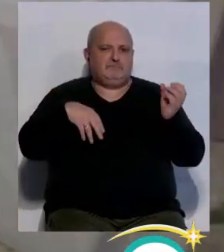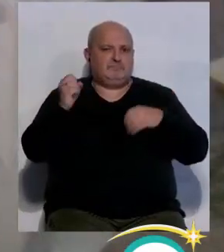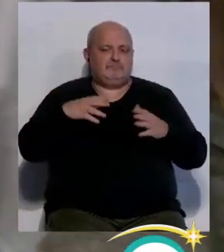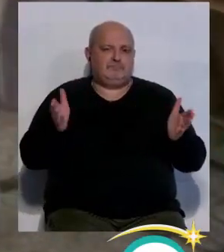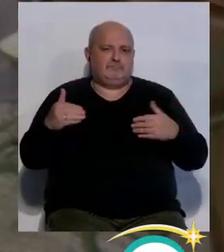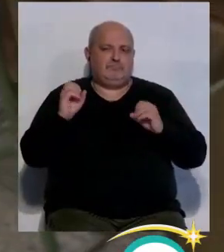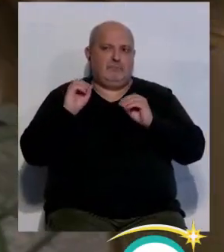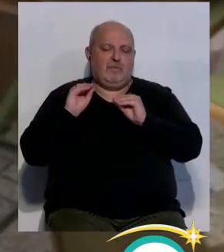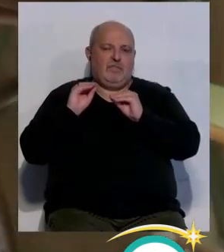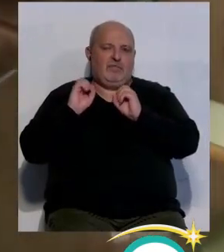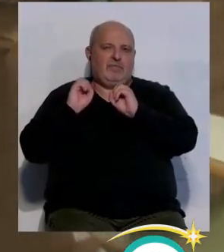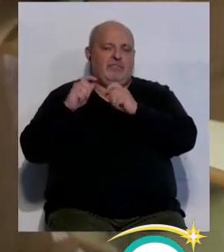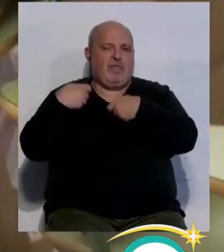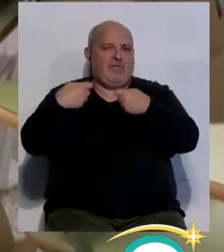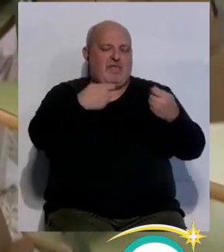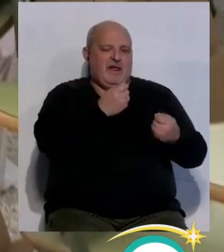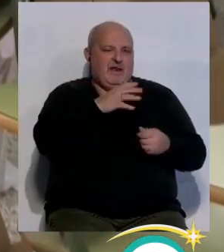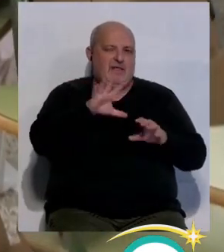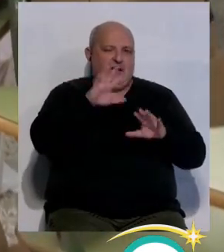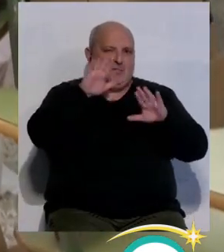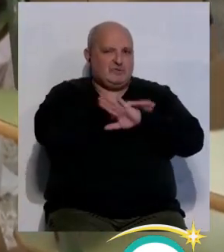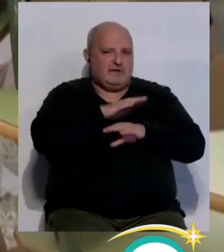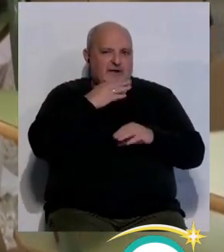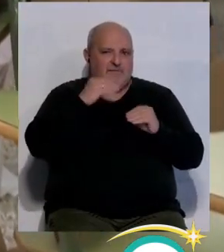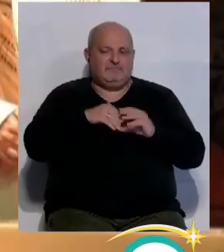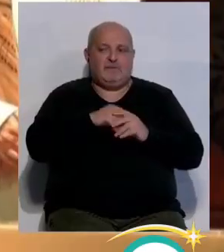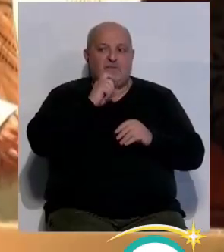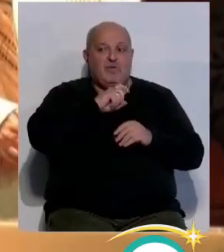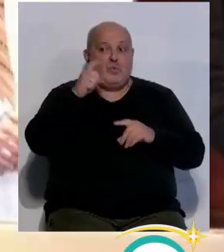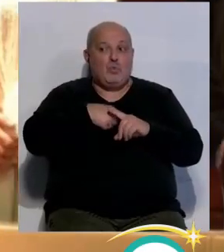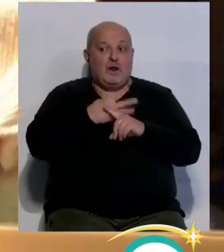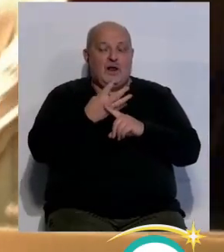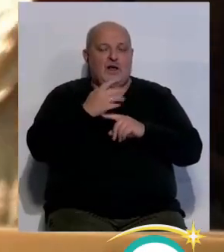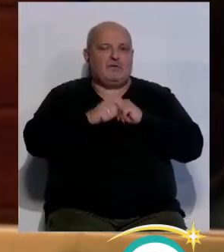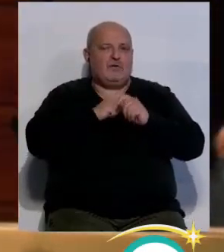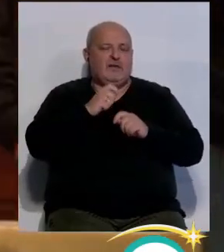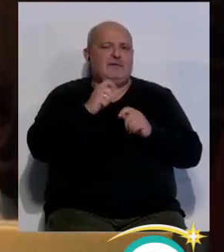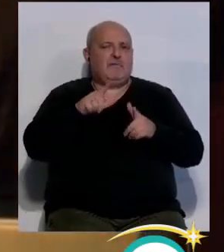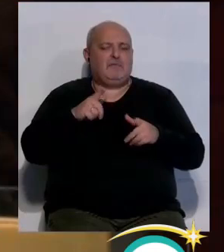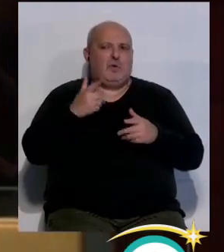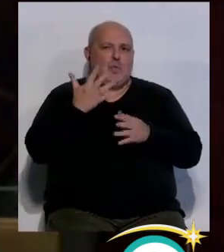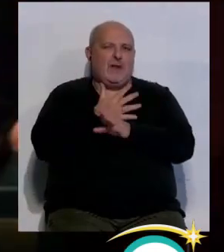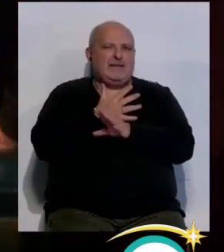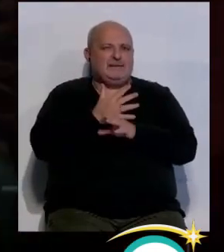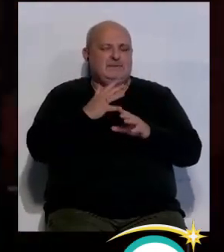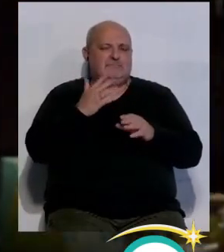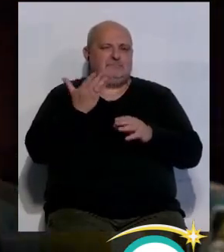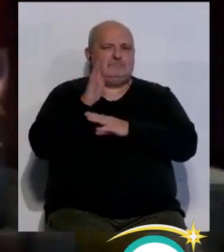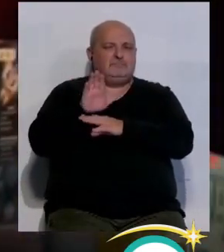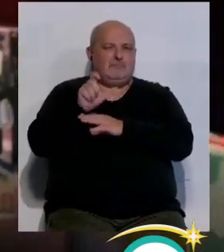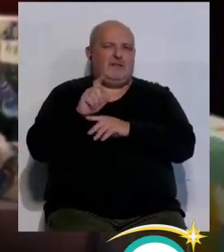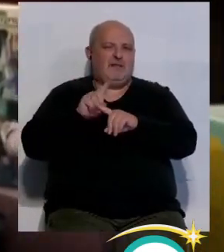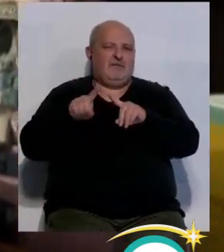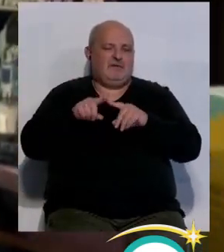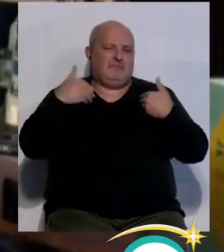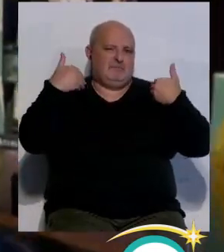regalos y ponérselos a los niños la noche del 5. También en la Fundación Unicaja, la asociación ha hecho entrega de juguetes con la presencia de